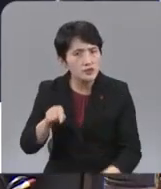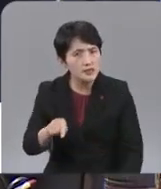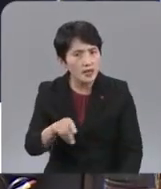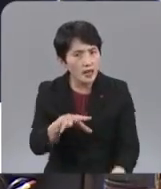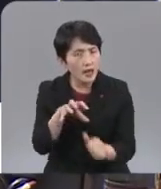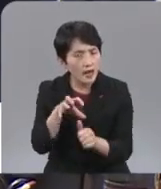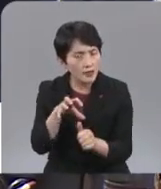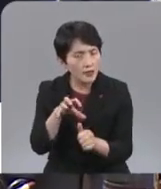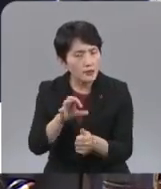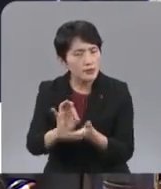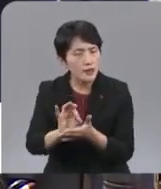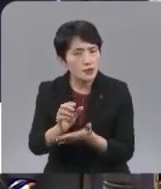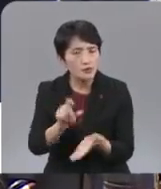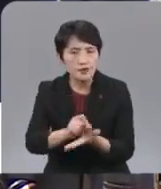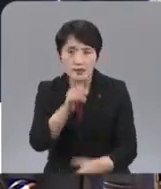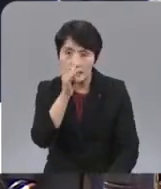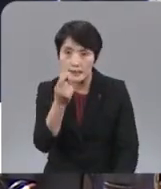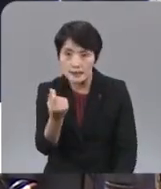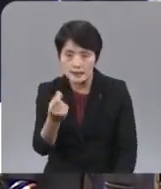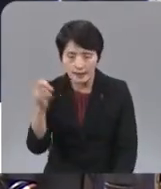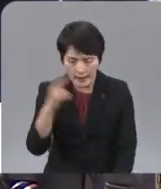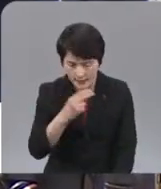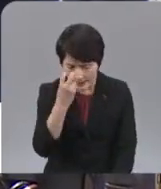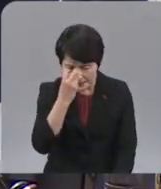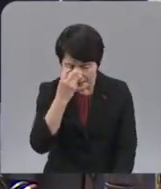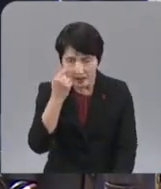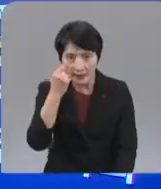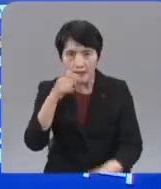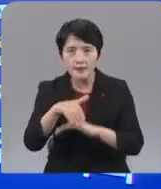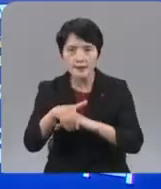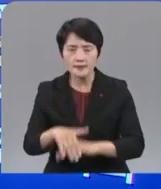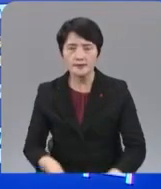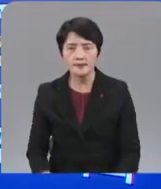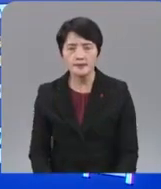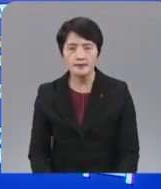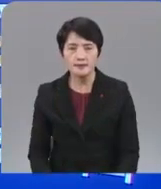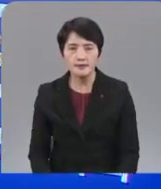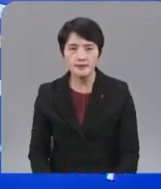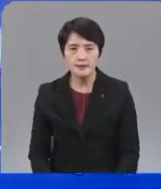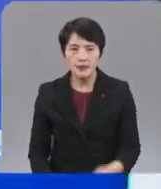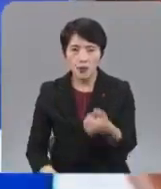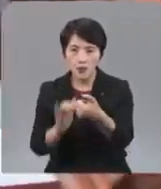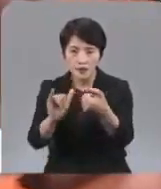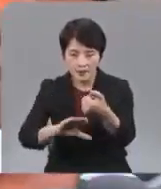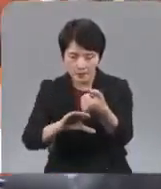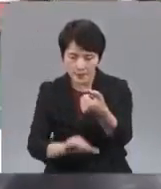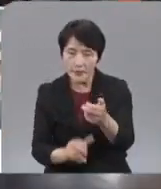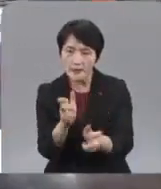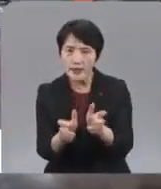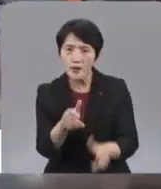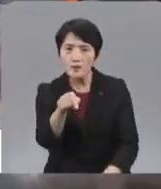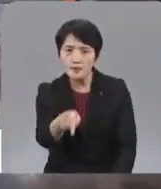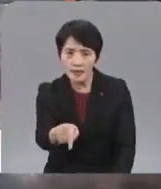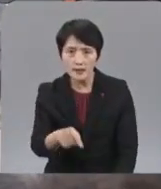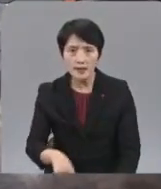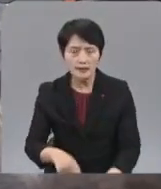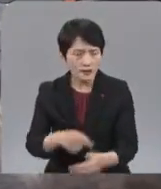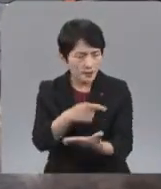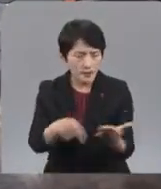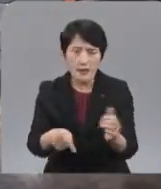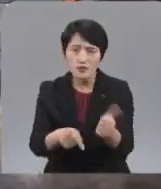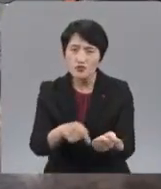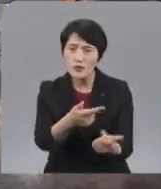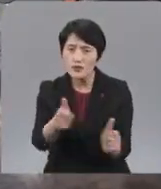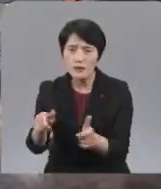comparten afirmó que los norcoreanos poseen la misma identidad étnica y nacional que los surcoreanos y que según la Constitución de Corea del